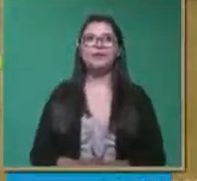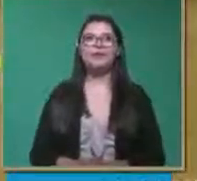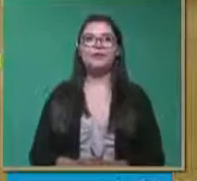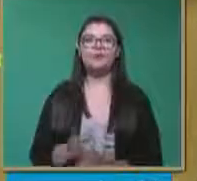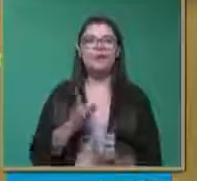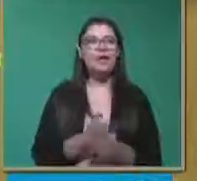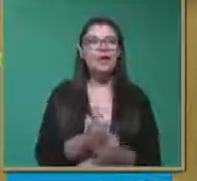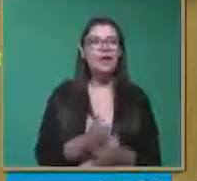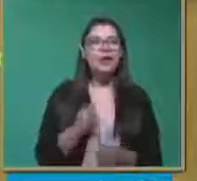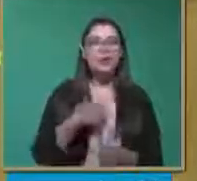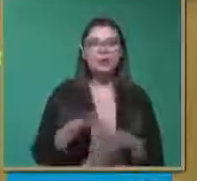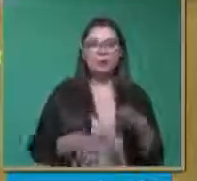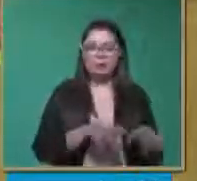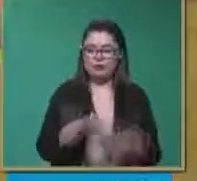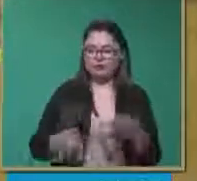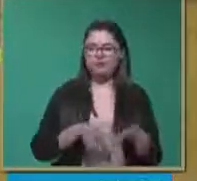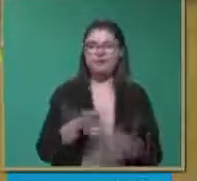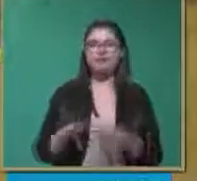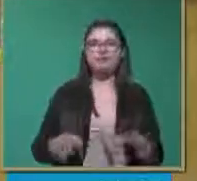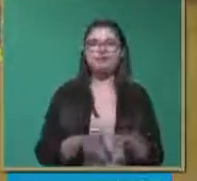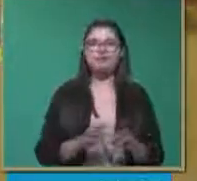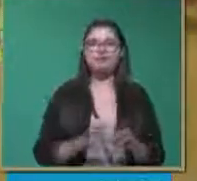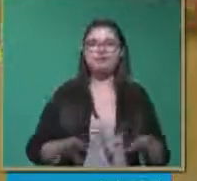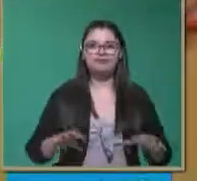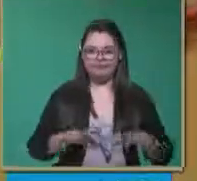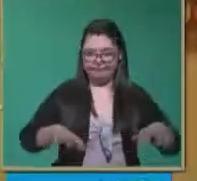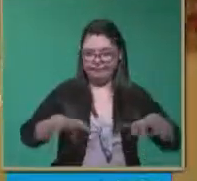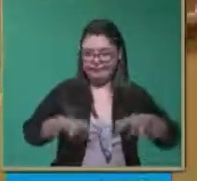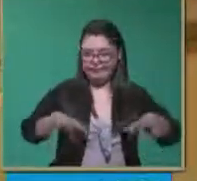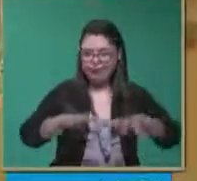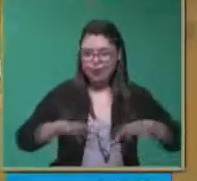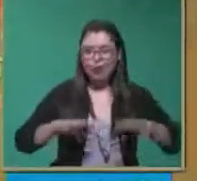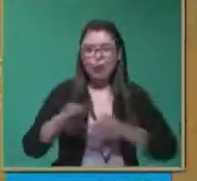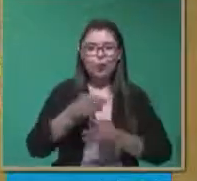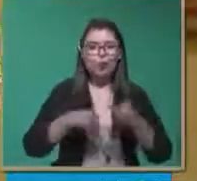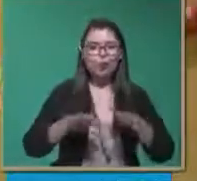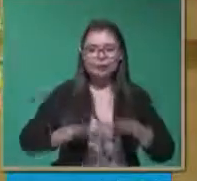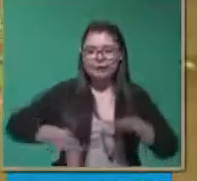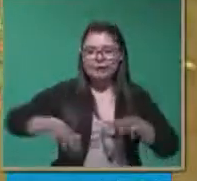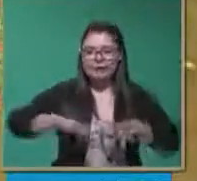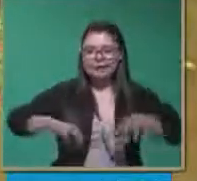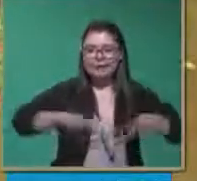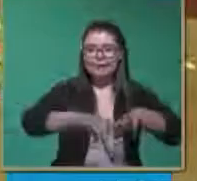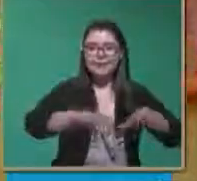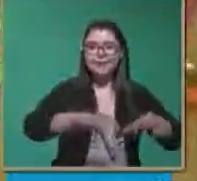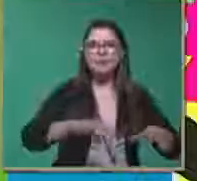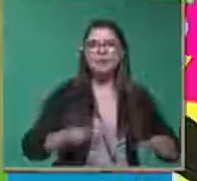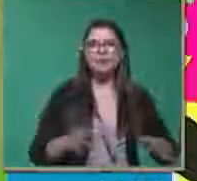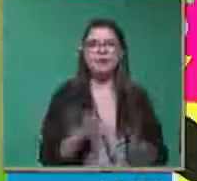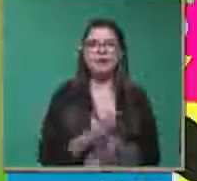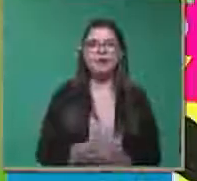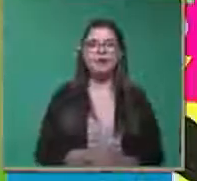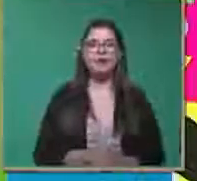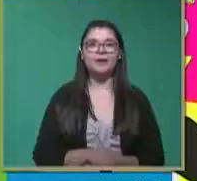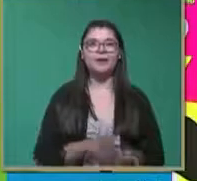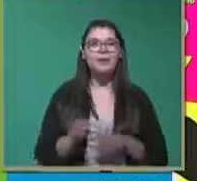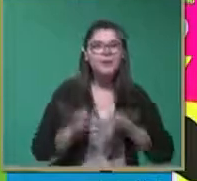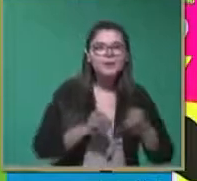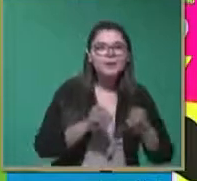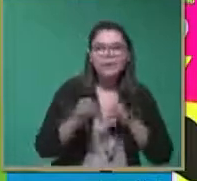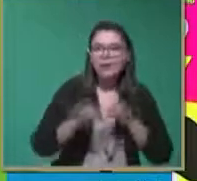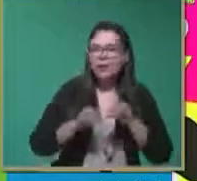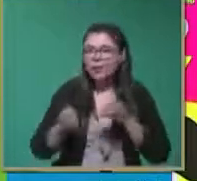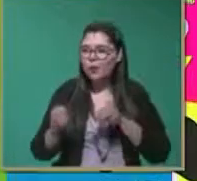voy a... Extender. Extender todos los papelitos de este lado. Los vamos a extender muy bien. Los